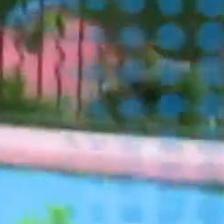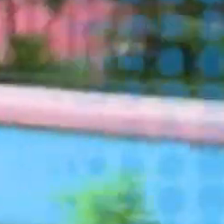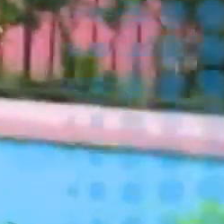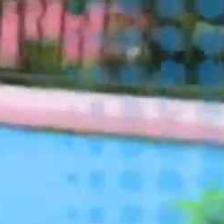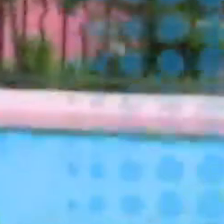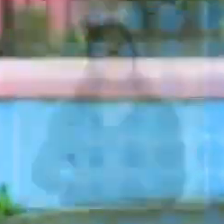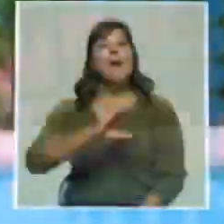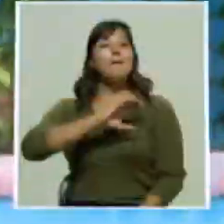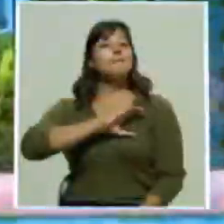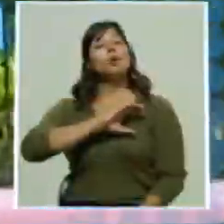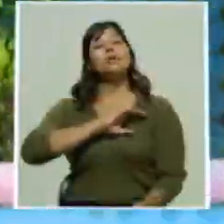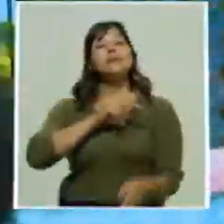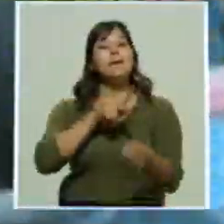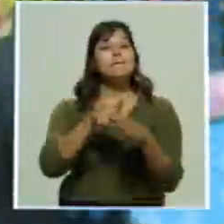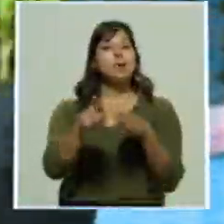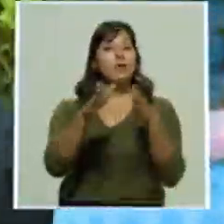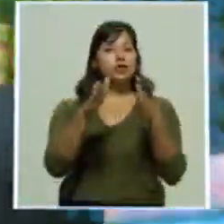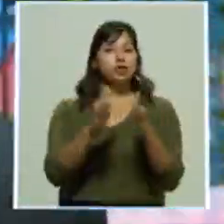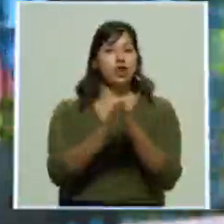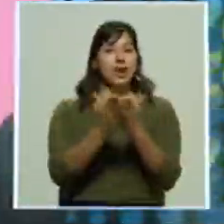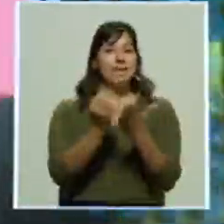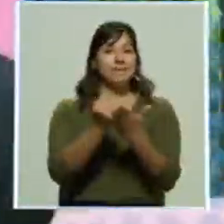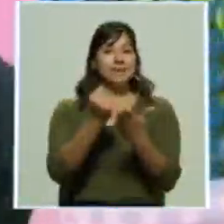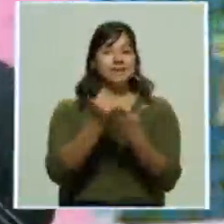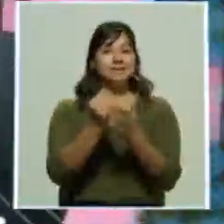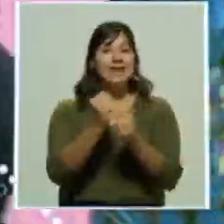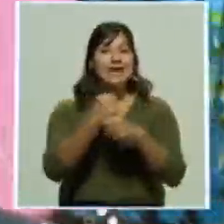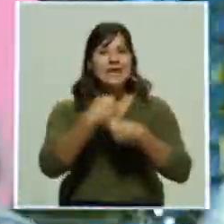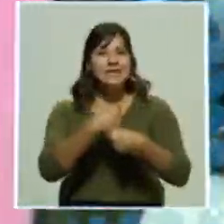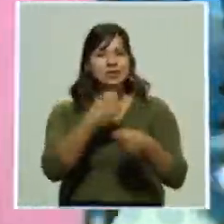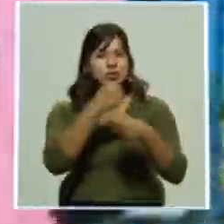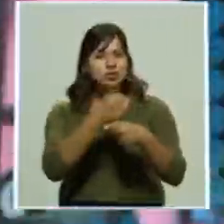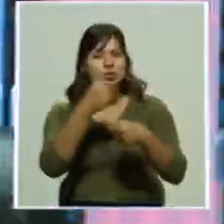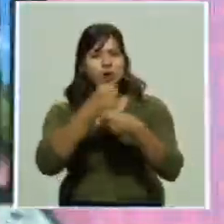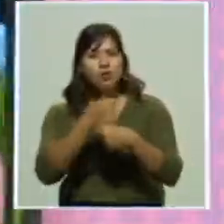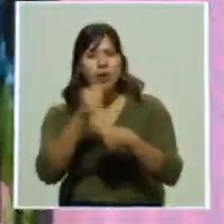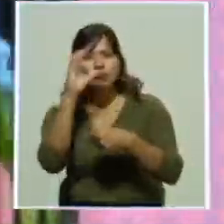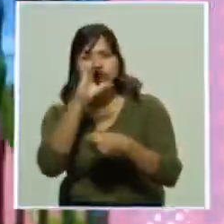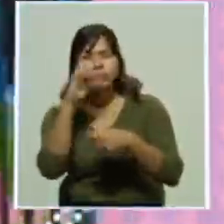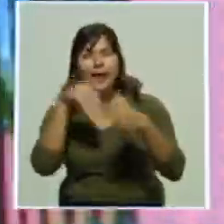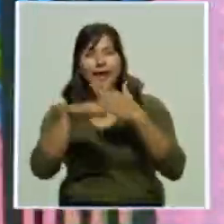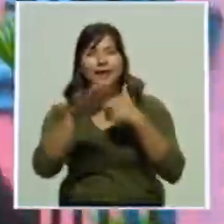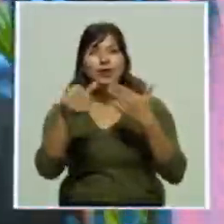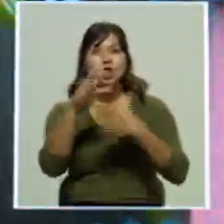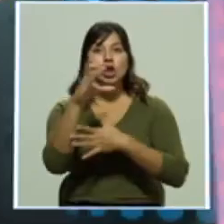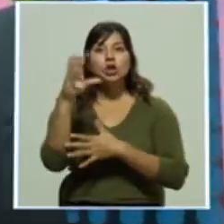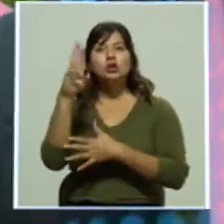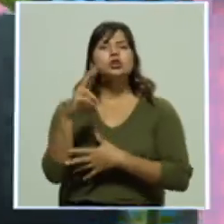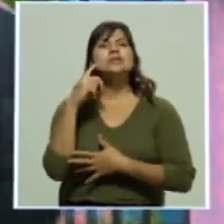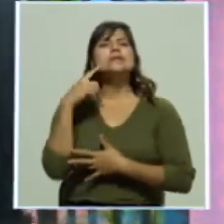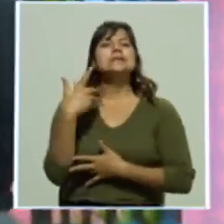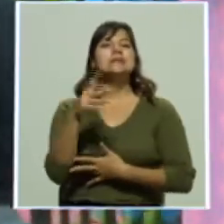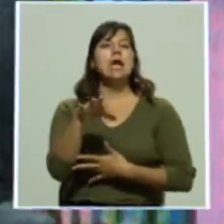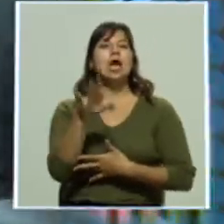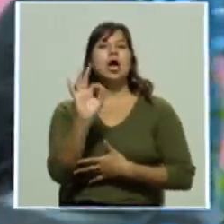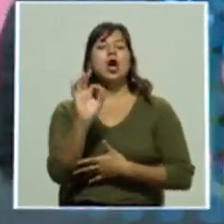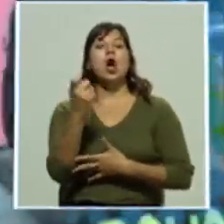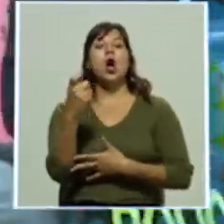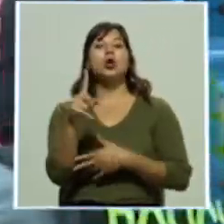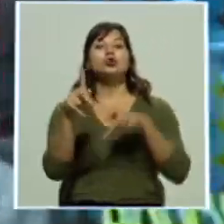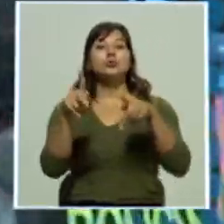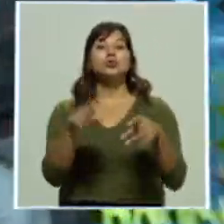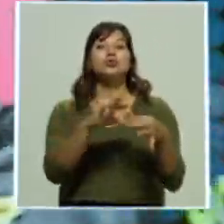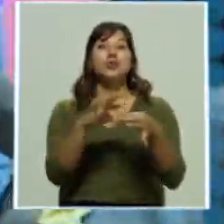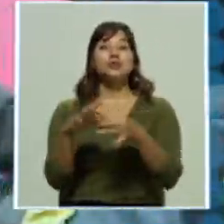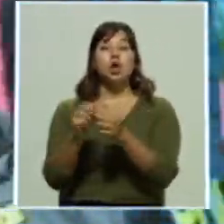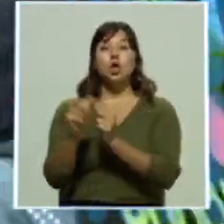La Policía Profesional de Migración realizó un operativo en todo el país para lograr detener a 11 personas vinculadas con el delito de trata